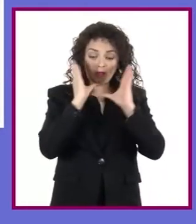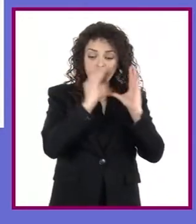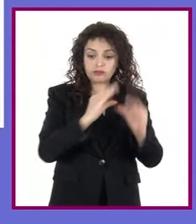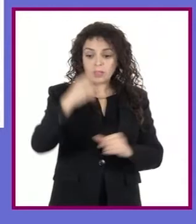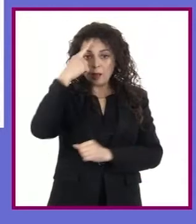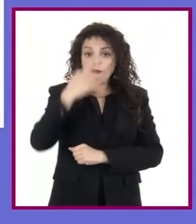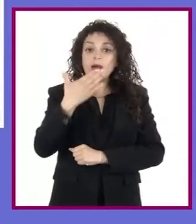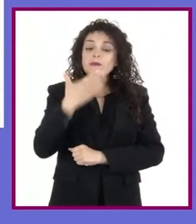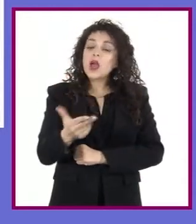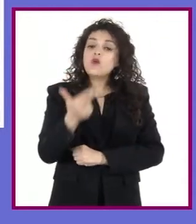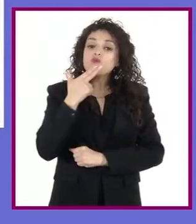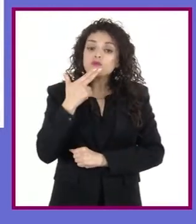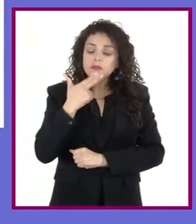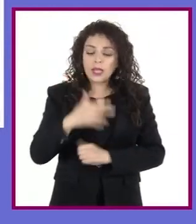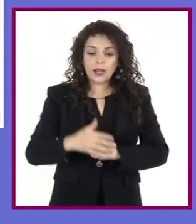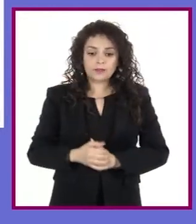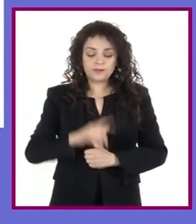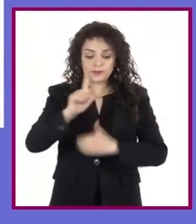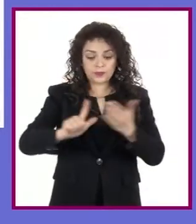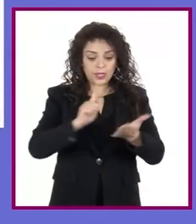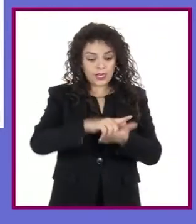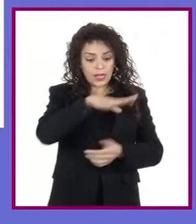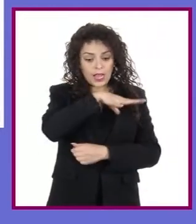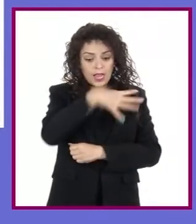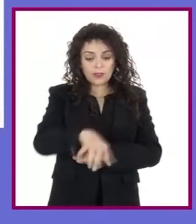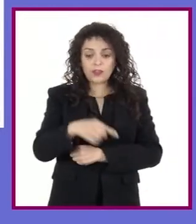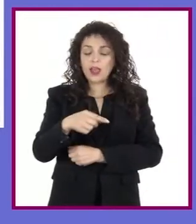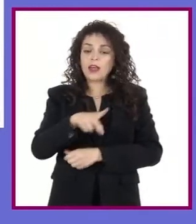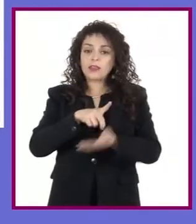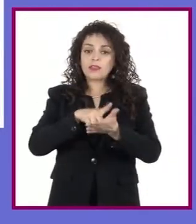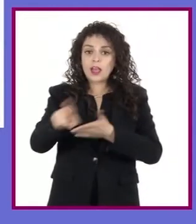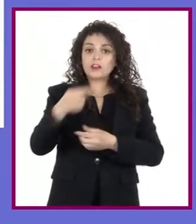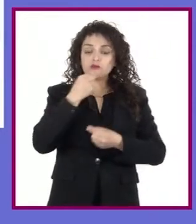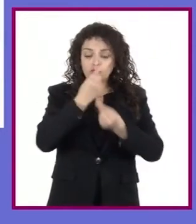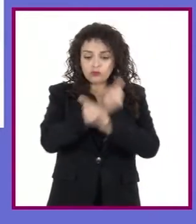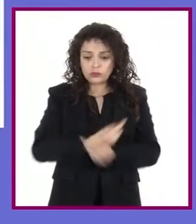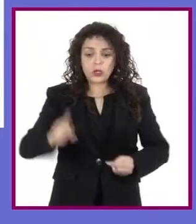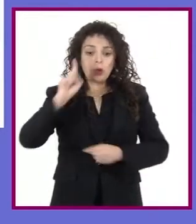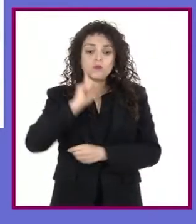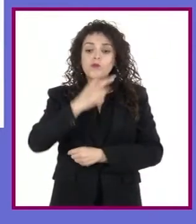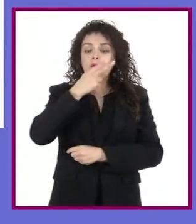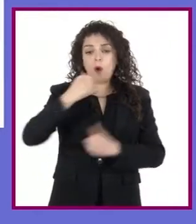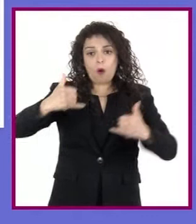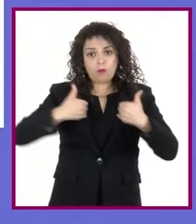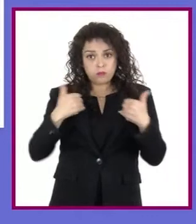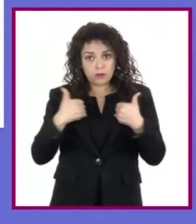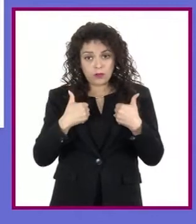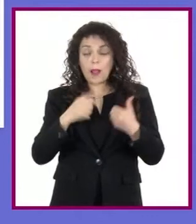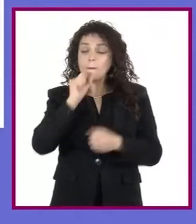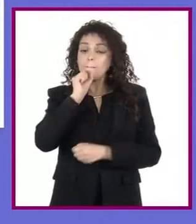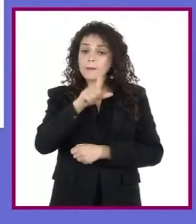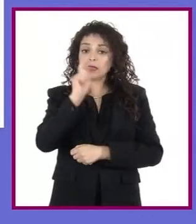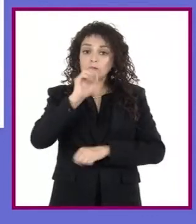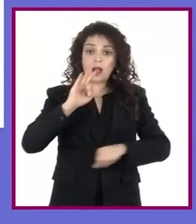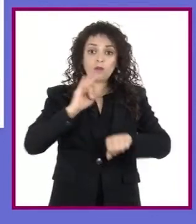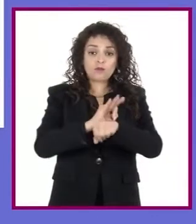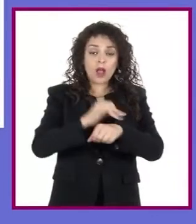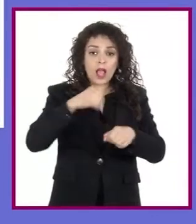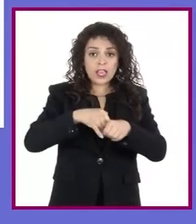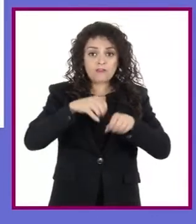adecuado. La Ley General de los Derechos de Niñas, Niños y Adolescentes también contempla el derecho a la protección de la